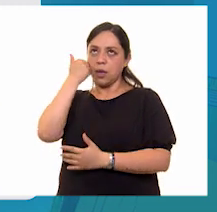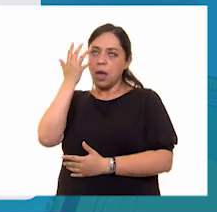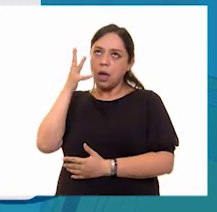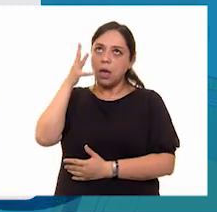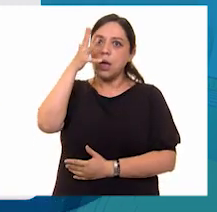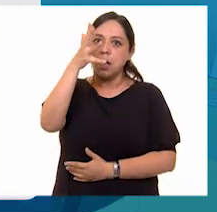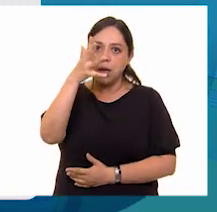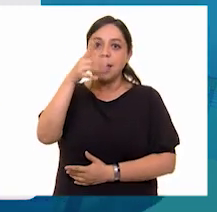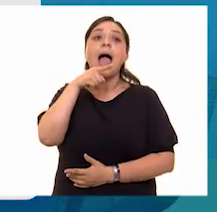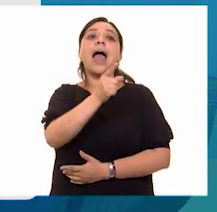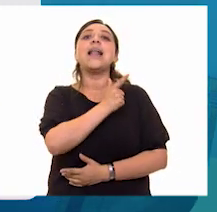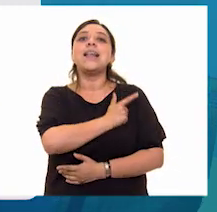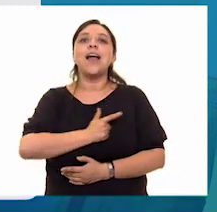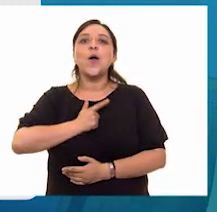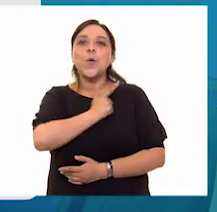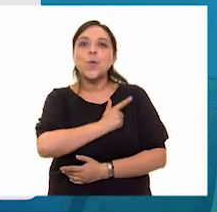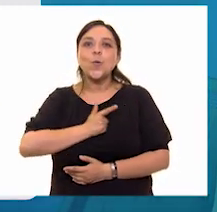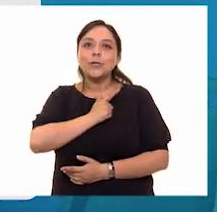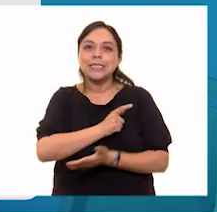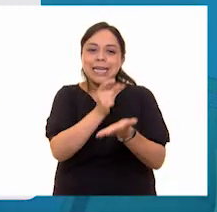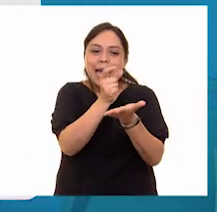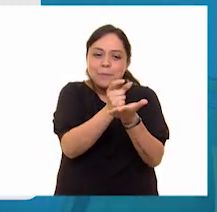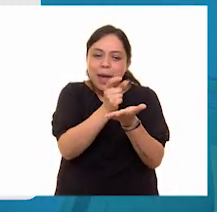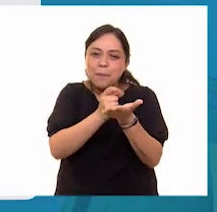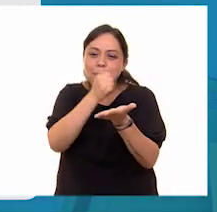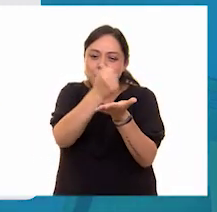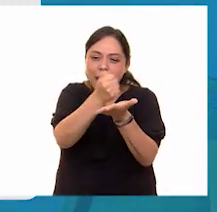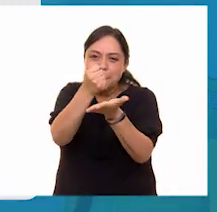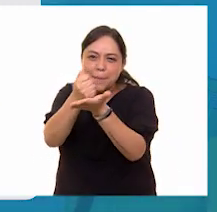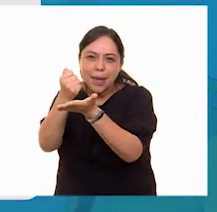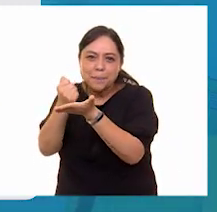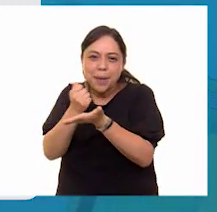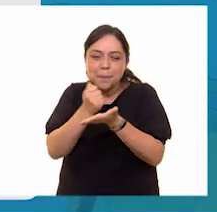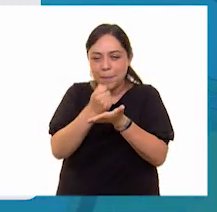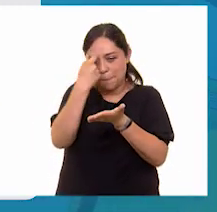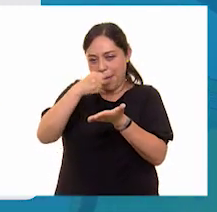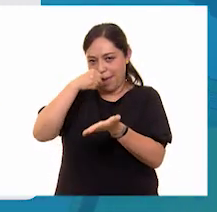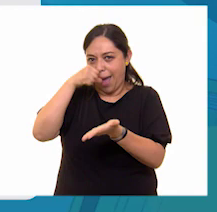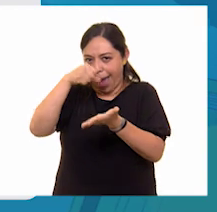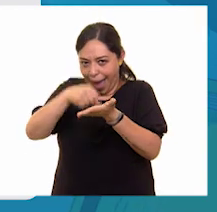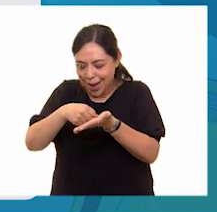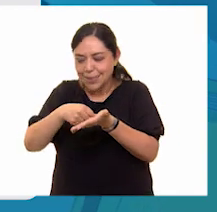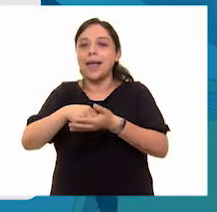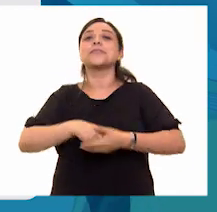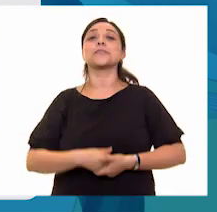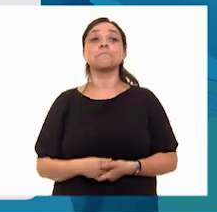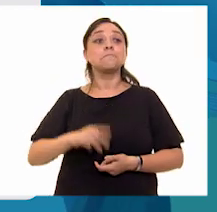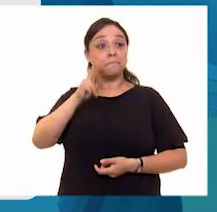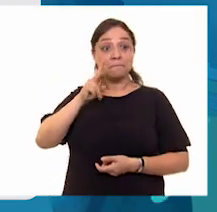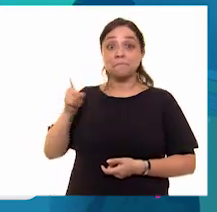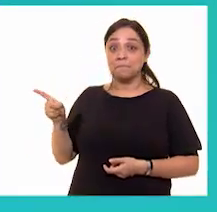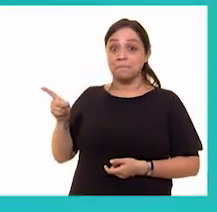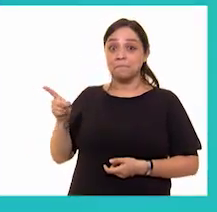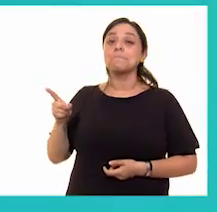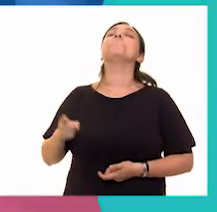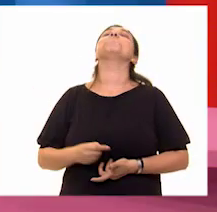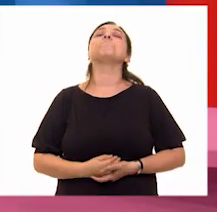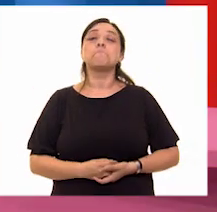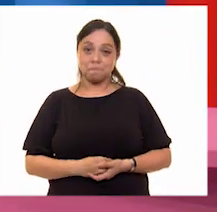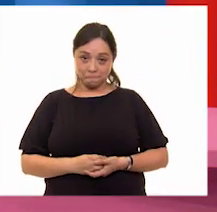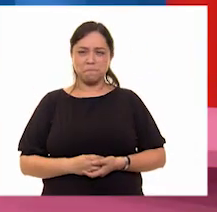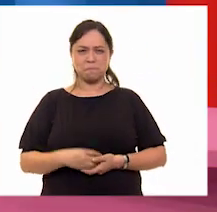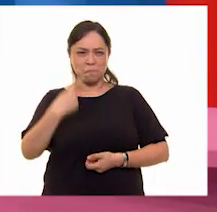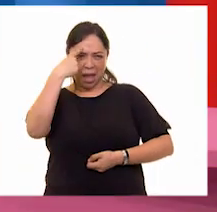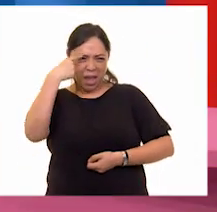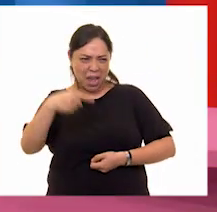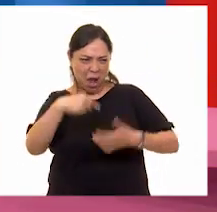sellos postales. Bueno, ¿qué les parece? Qué bien quedó, maestra. Me parece que con todo esto ya tenemos